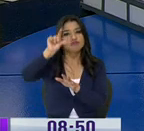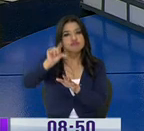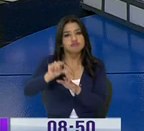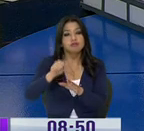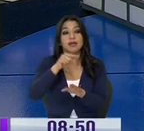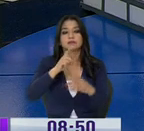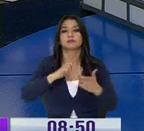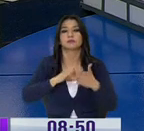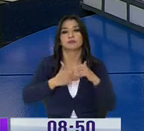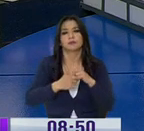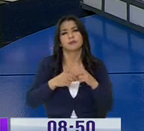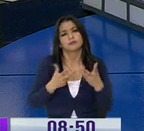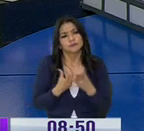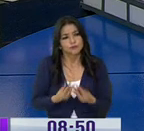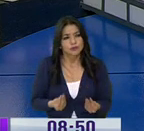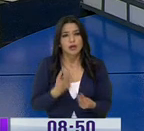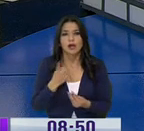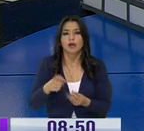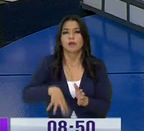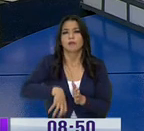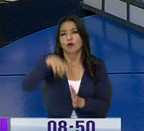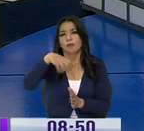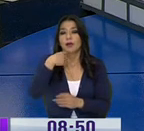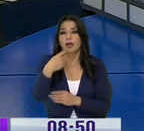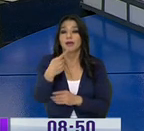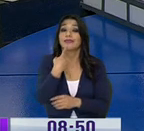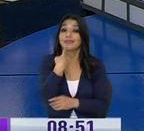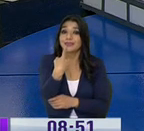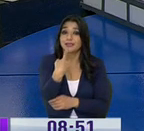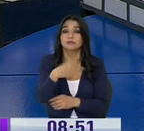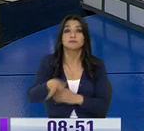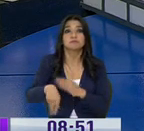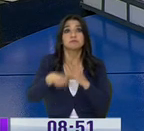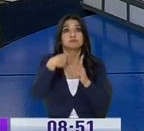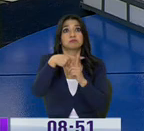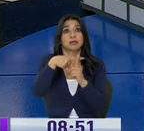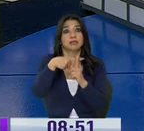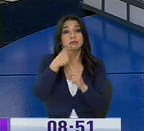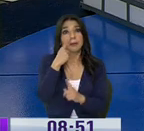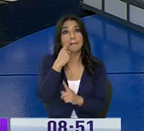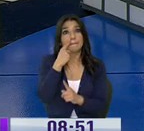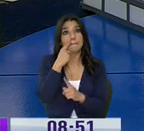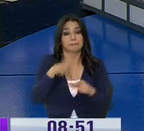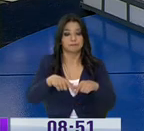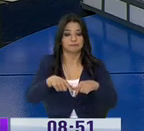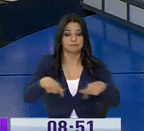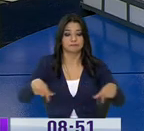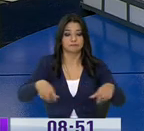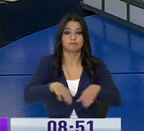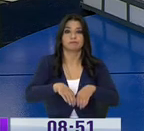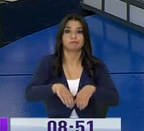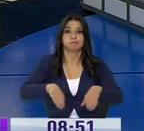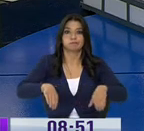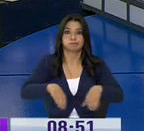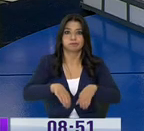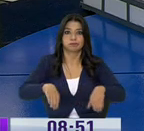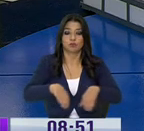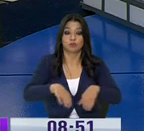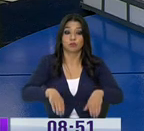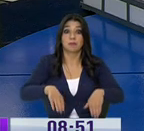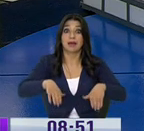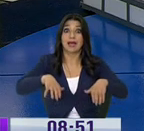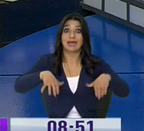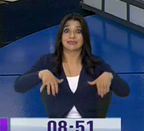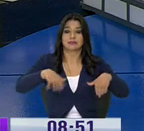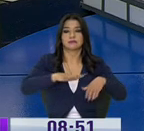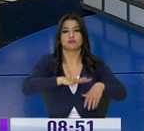que tiene dificultades. Sí, habían dicho que incrementando el diámetro y la dimensión de los tubos que llegan